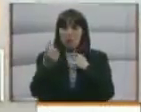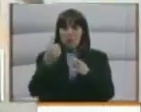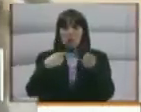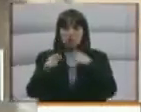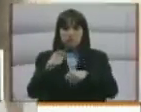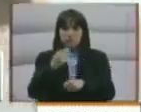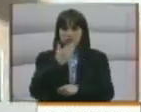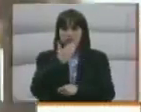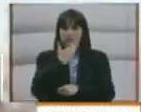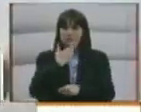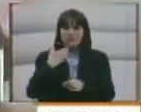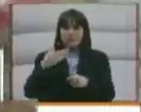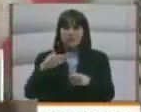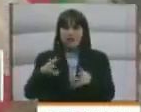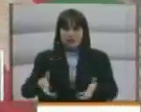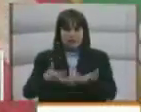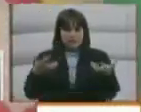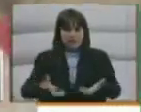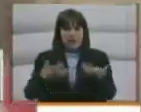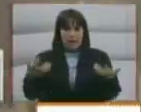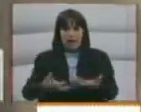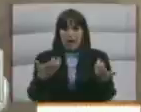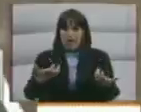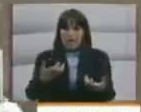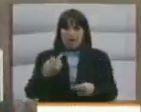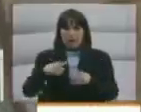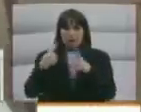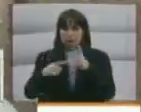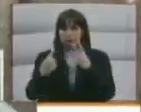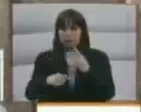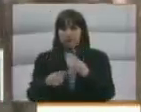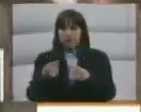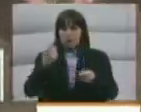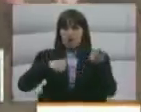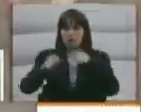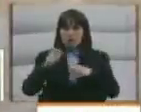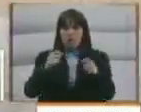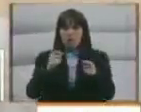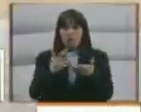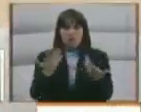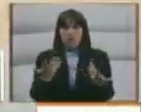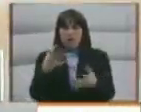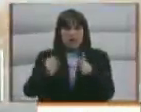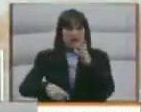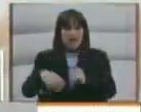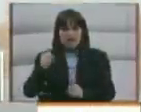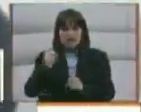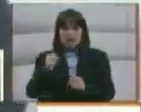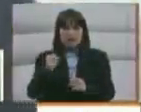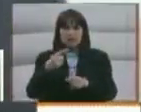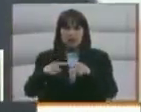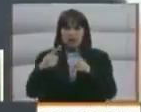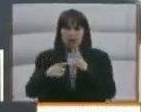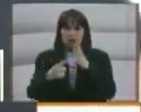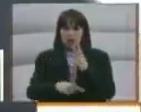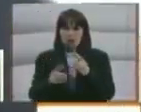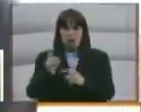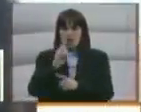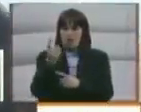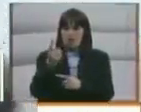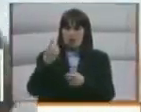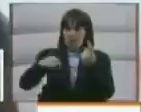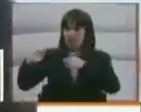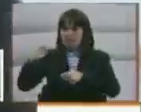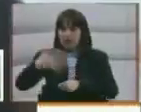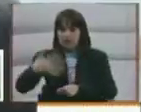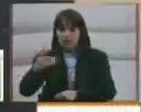ensalada, una pericada. ¿Por qué lo cambia? ¿Ah? Por aceite, harina, leche, lo que sea. Pero eso no es para bachaquearlo, ¿no? No vale.